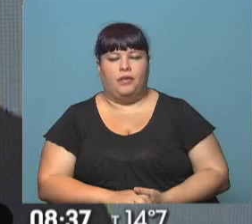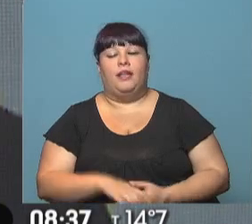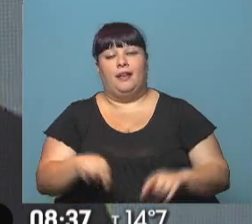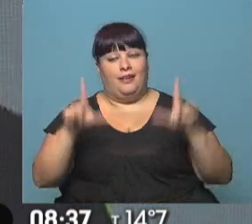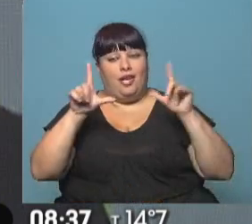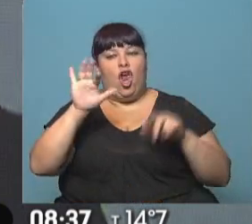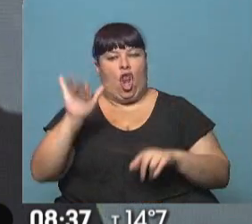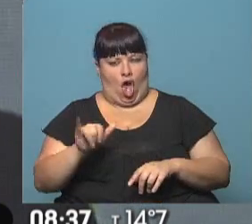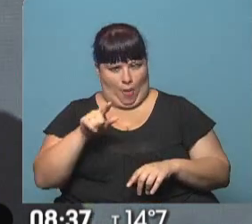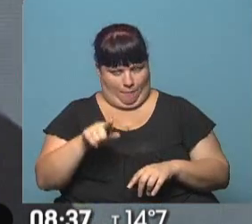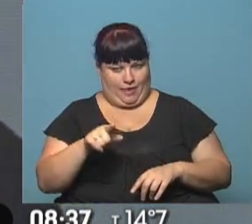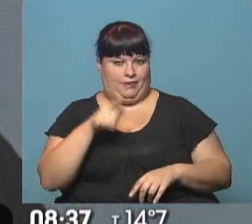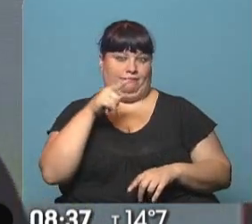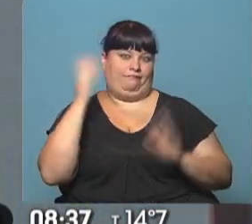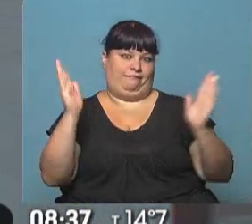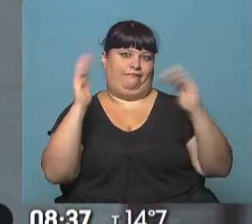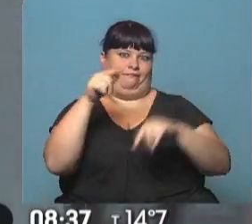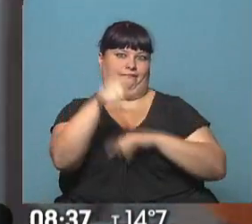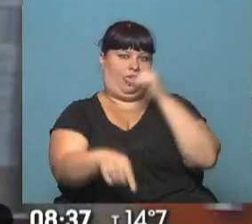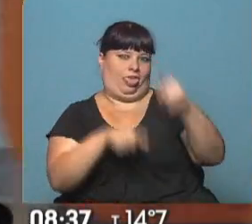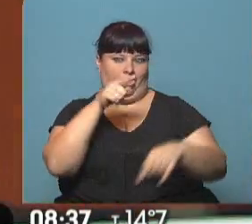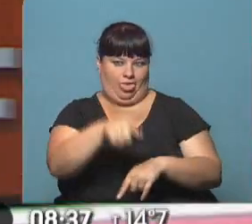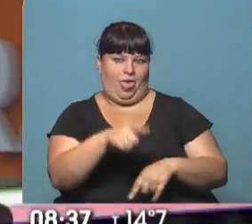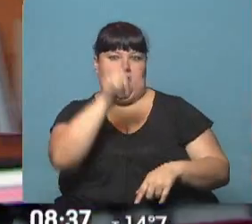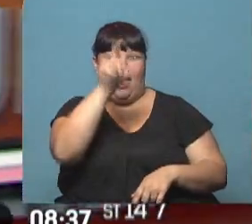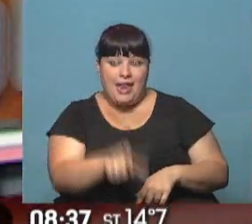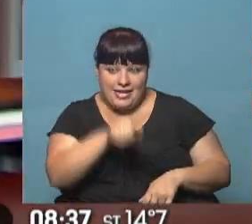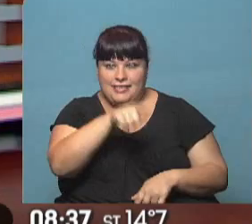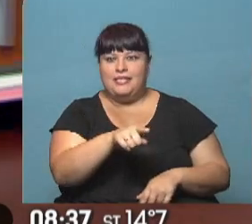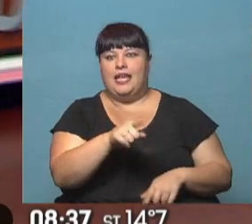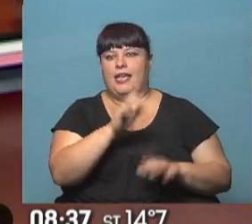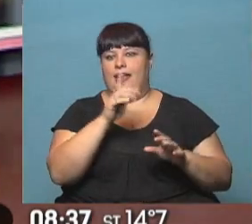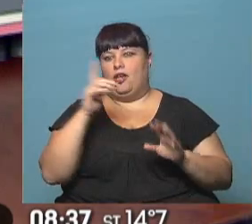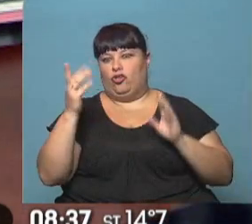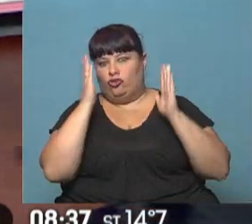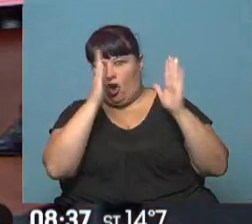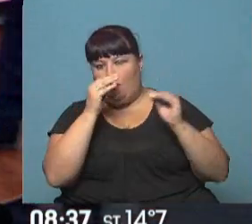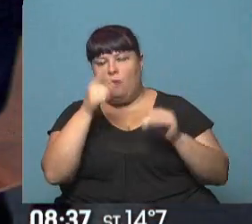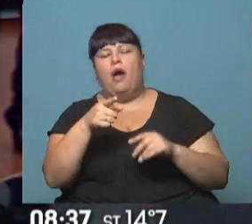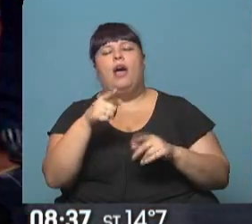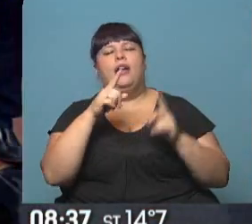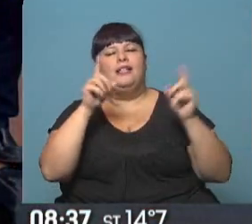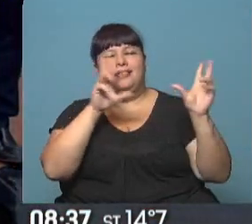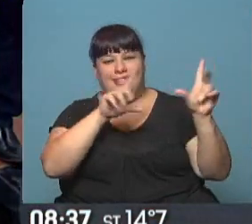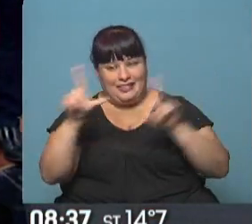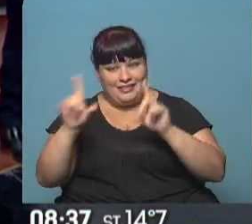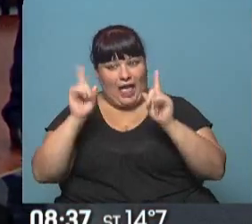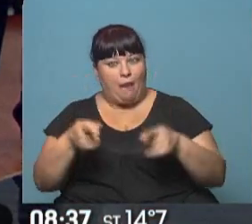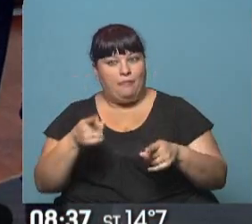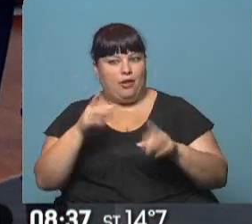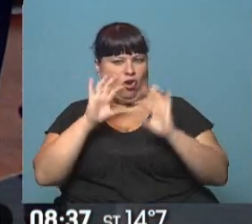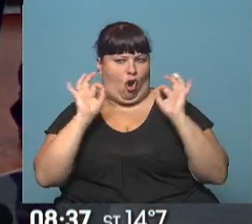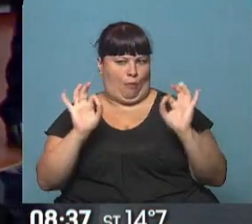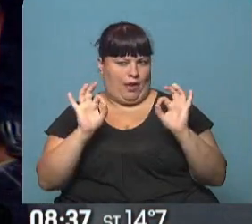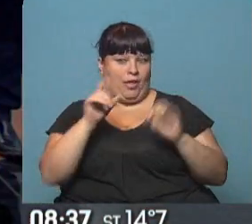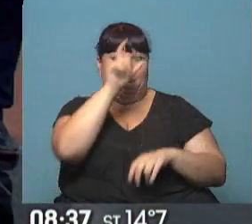Y la imagen es de Cristóbal López, el señalado, el acusado, el hombre que está en el centro de atención. Y en esta composición de cuadro se puede observar todo,